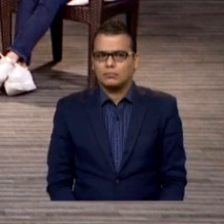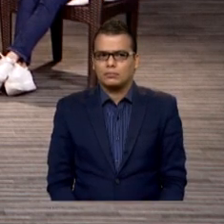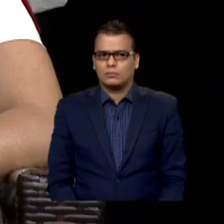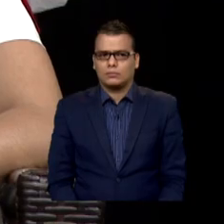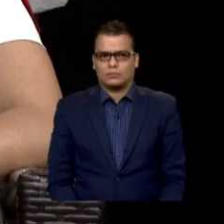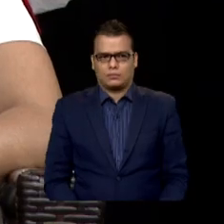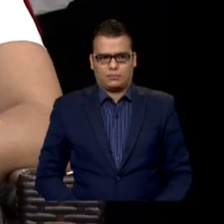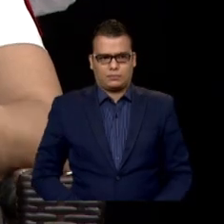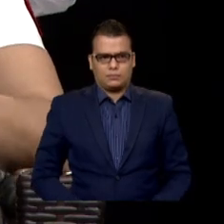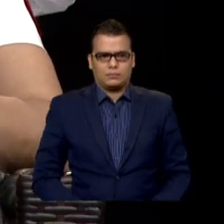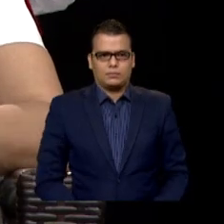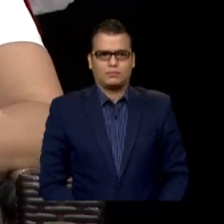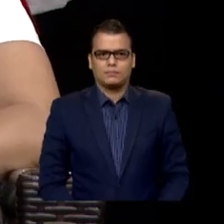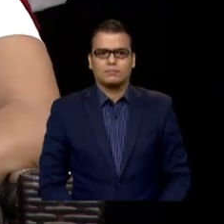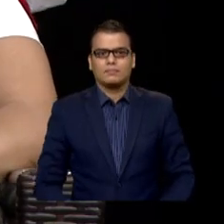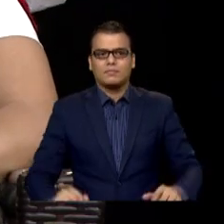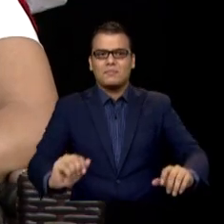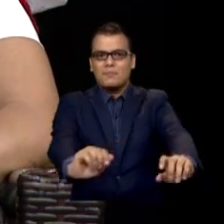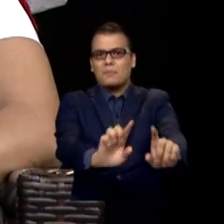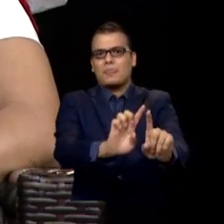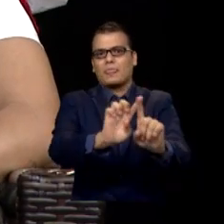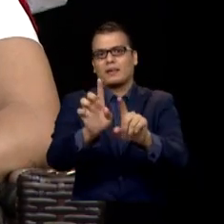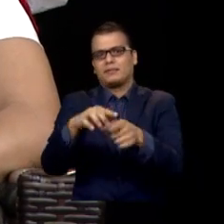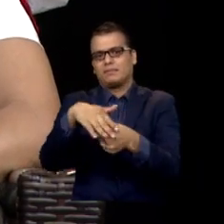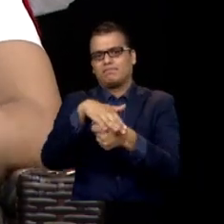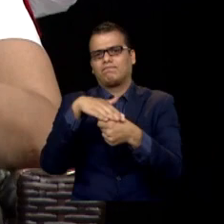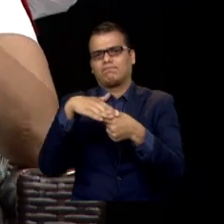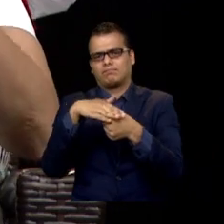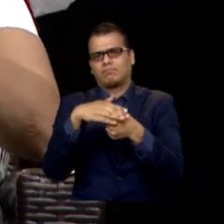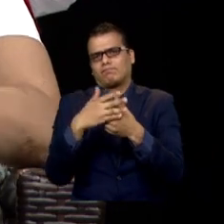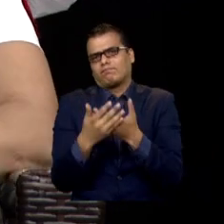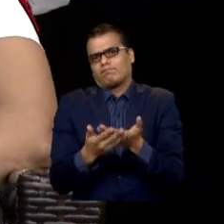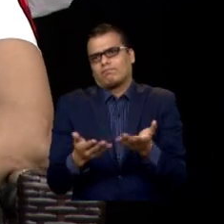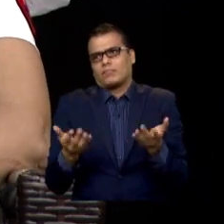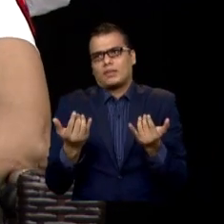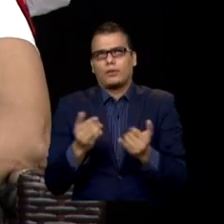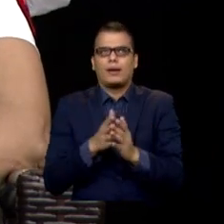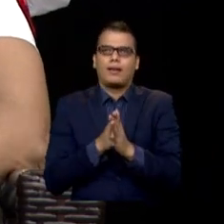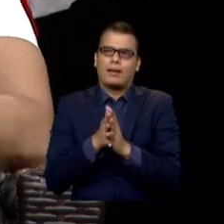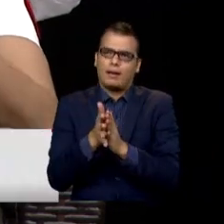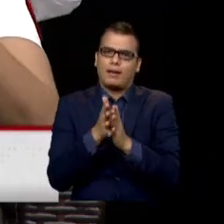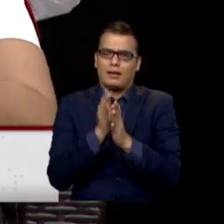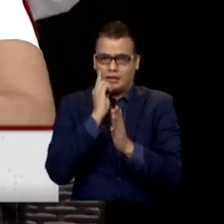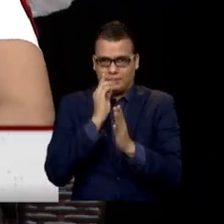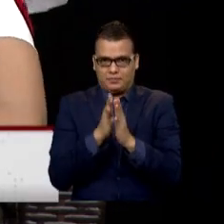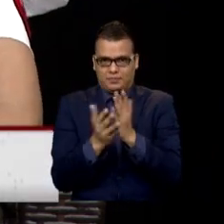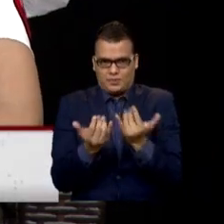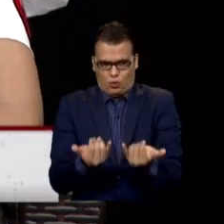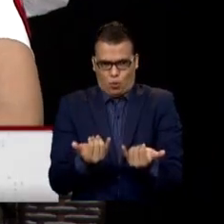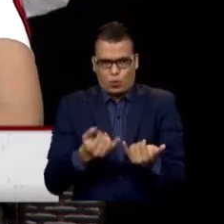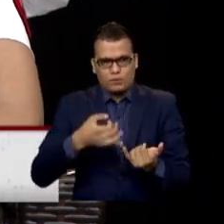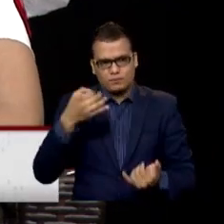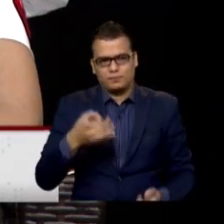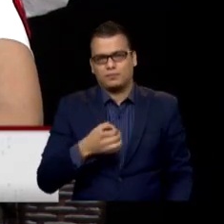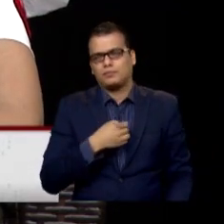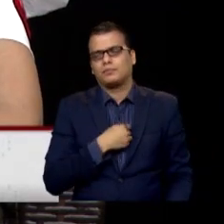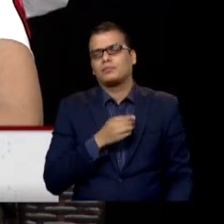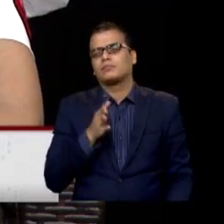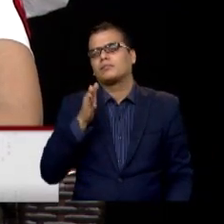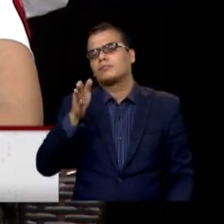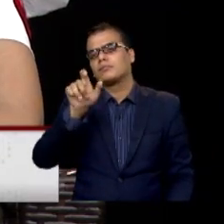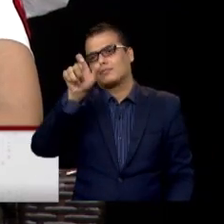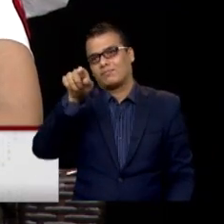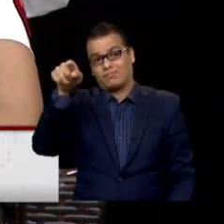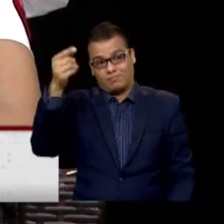diferentes escenarios, diferentes historias que podemos pues quedarnos aquí y contar. Por ejemplo, hoy nos encontramos a alguien que